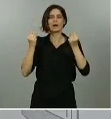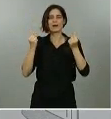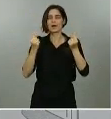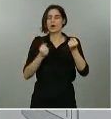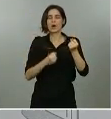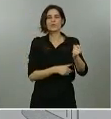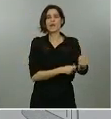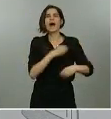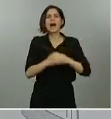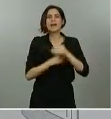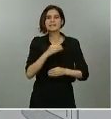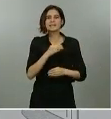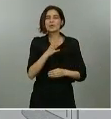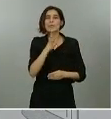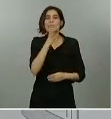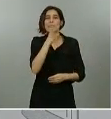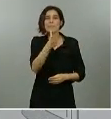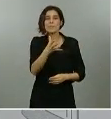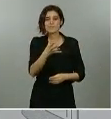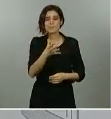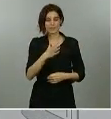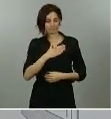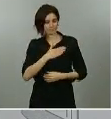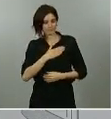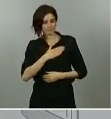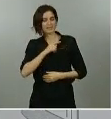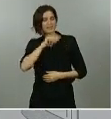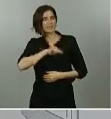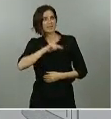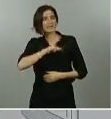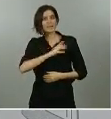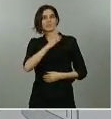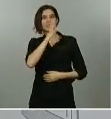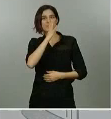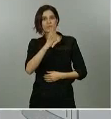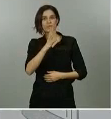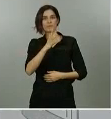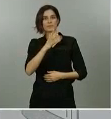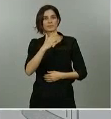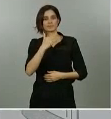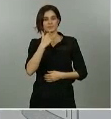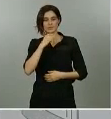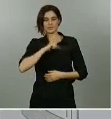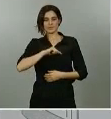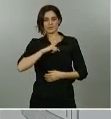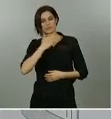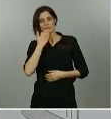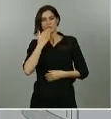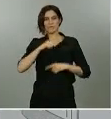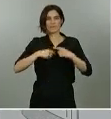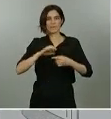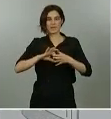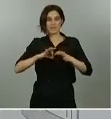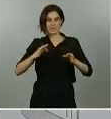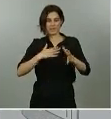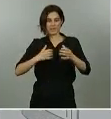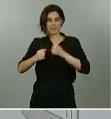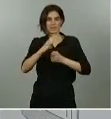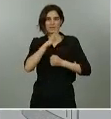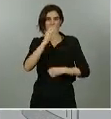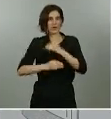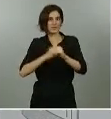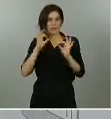el mismo tipo de sentimientos y de razones por las cuales actuaría un familiar o un amigo o amiga. Y del mismo modo que han